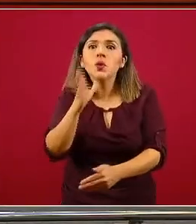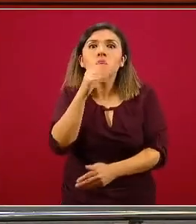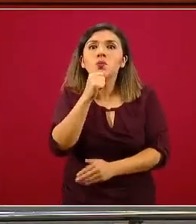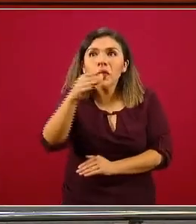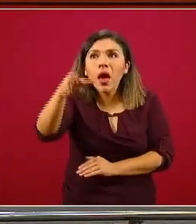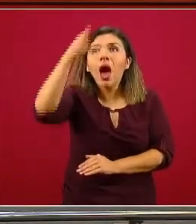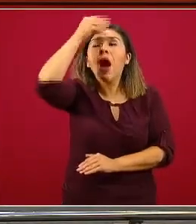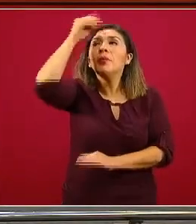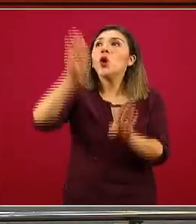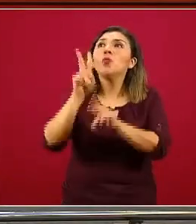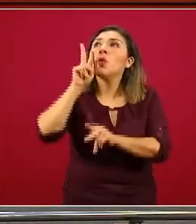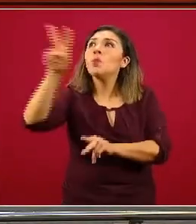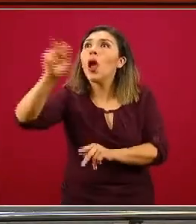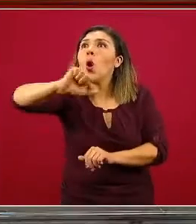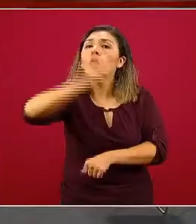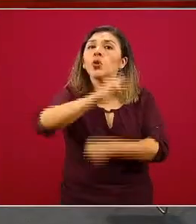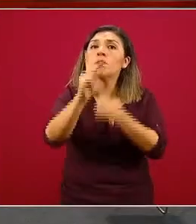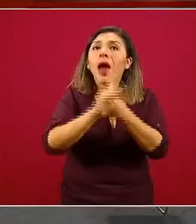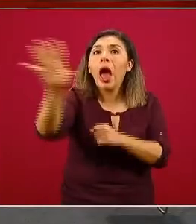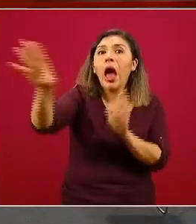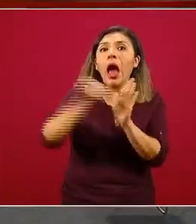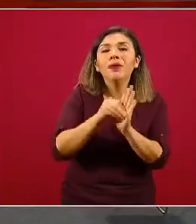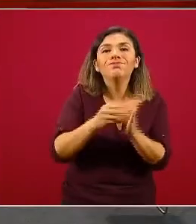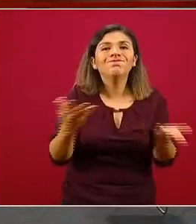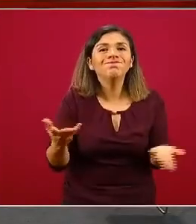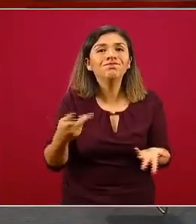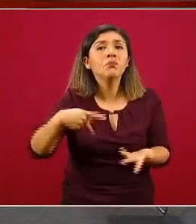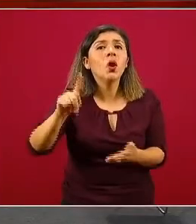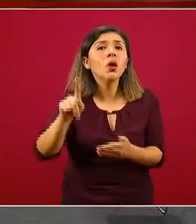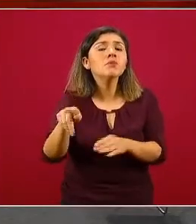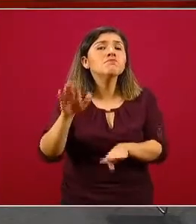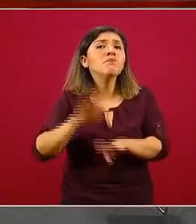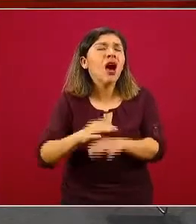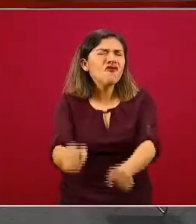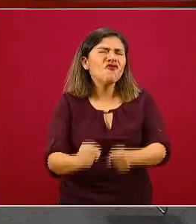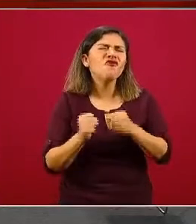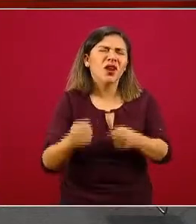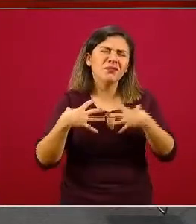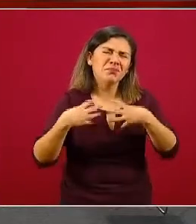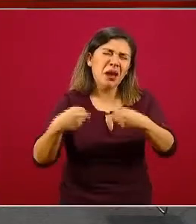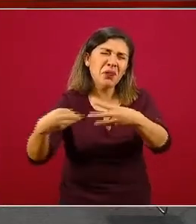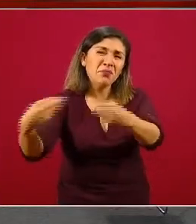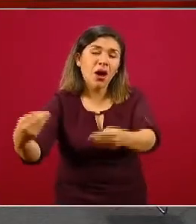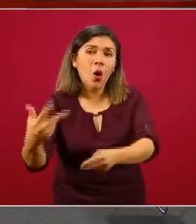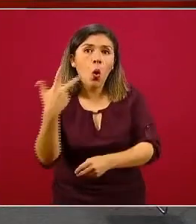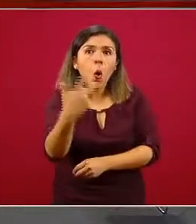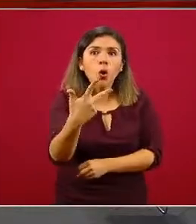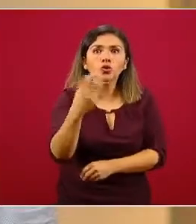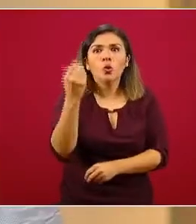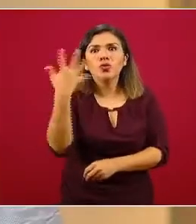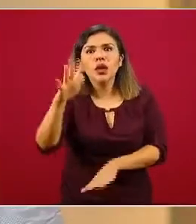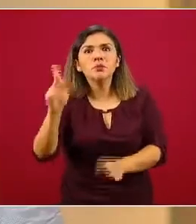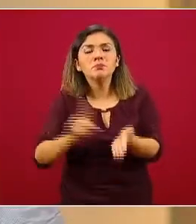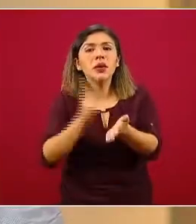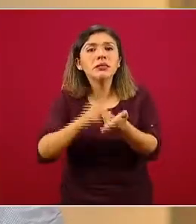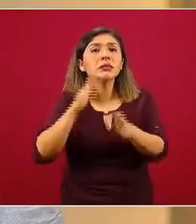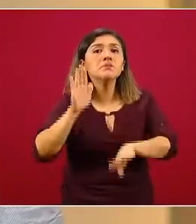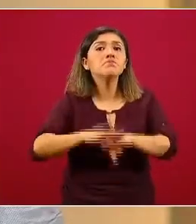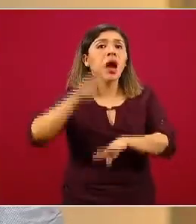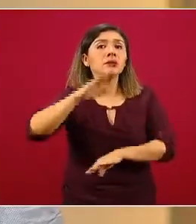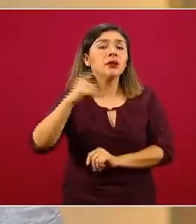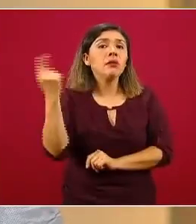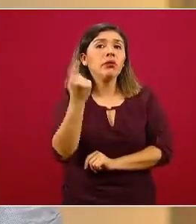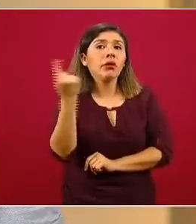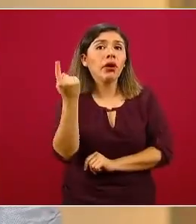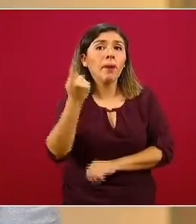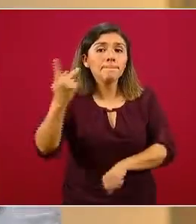experiencia de otros países, pero tuvieron epidemias muy, muy intensas. 8 o 10 veces el tamaño de la